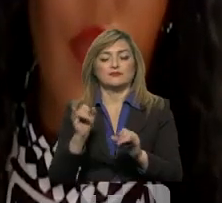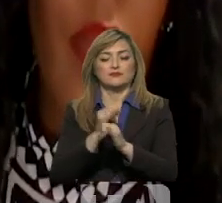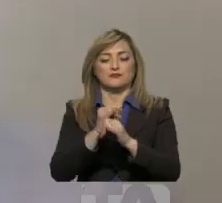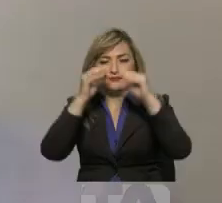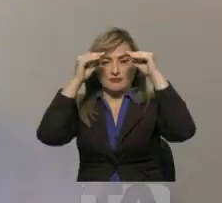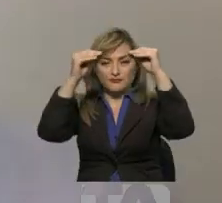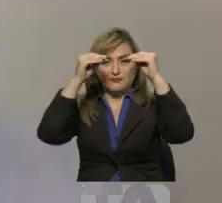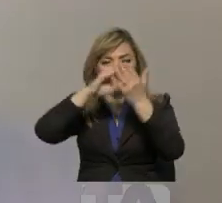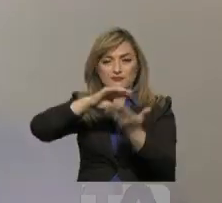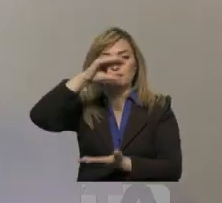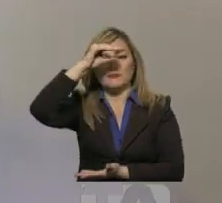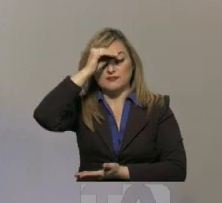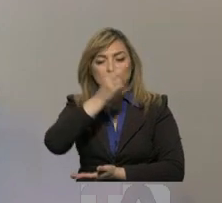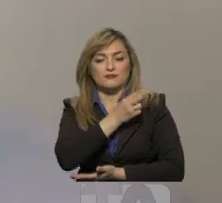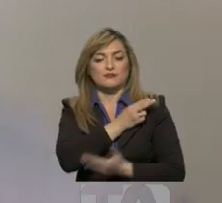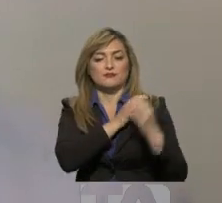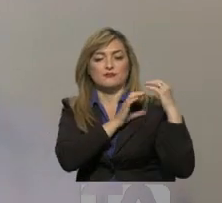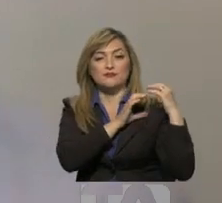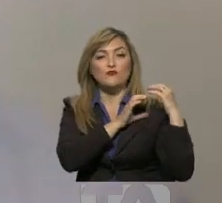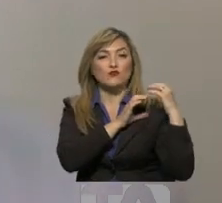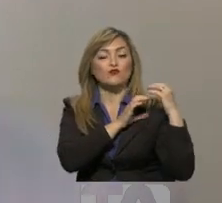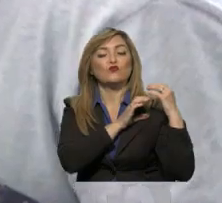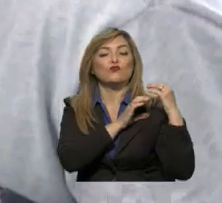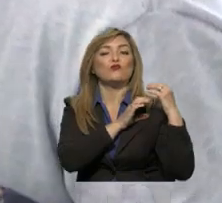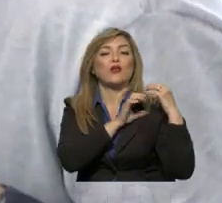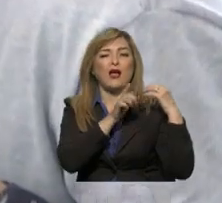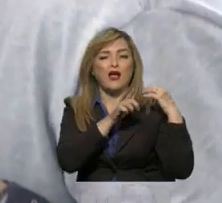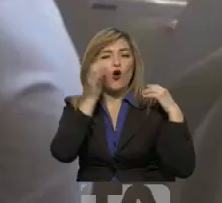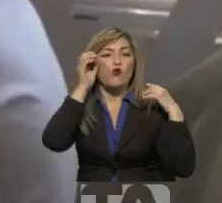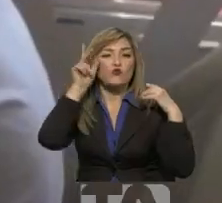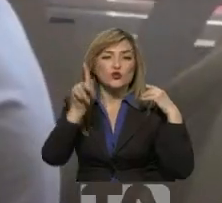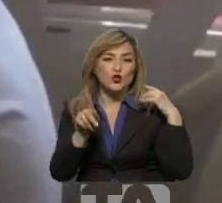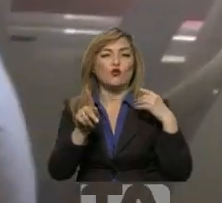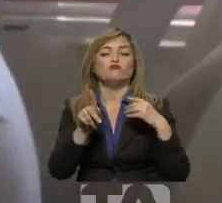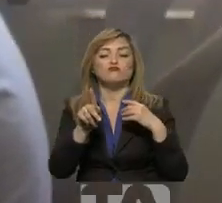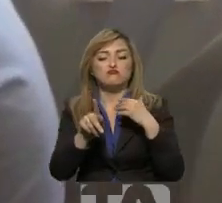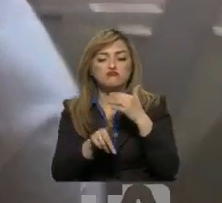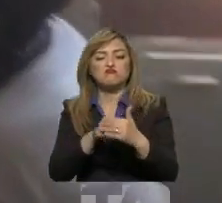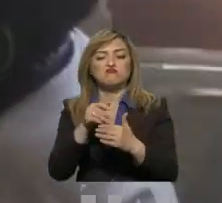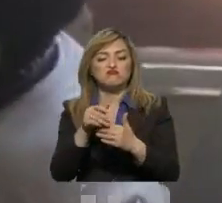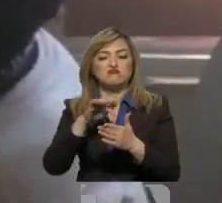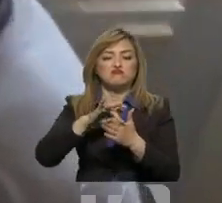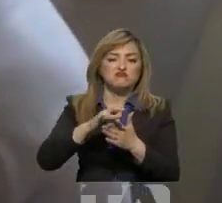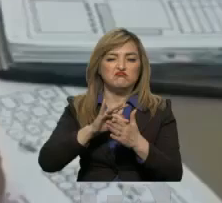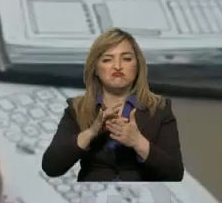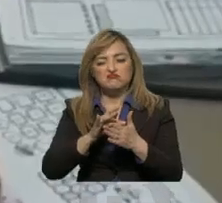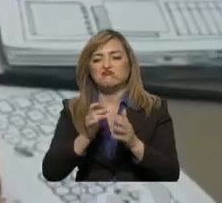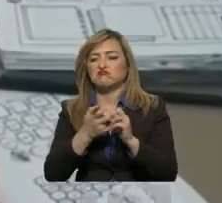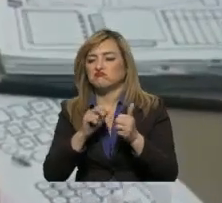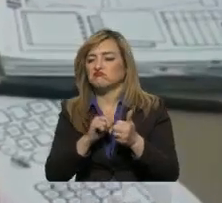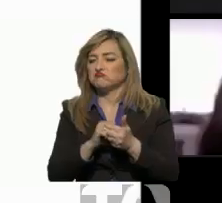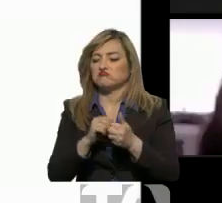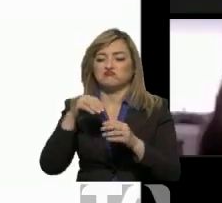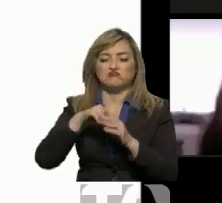de Enseñanza de Aprendizaje de la Universidad San Francisco de Quito, cree que es una tragedia silenciosa que pone en peligro el mayor tesoro de